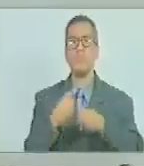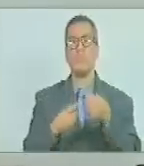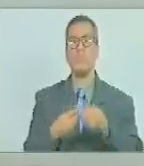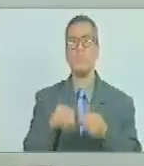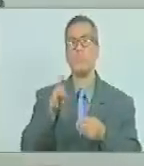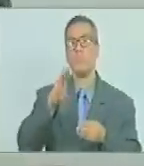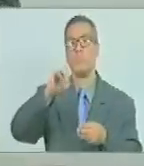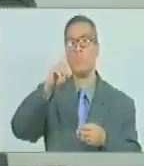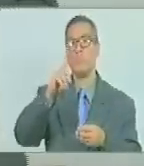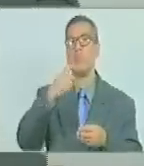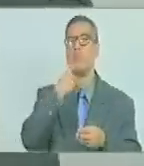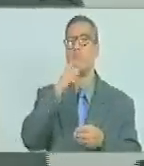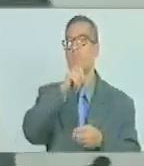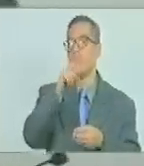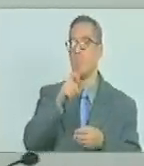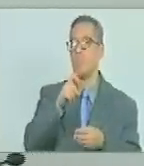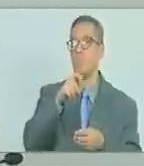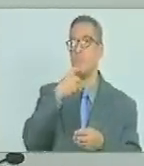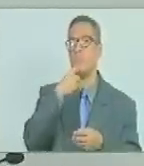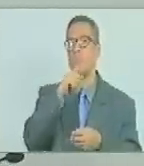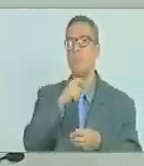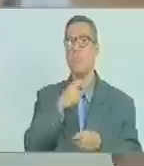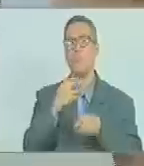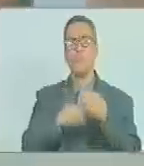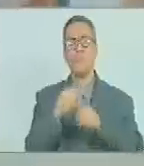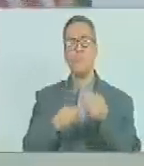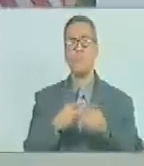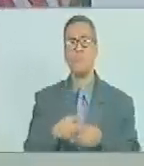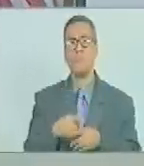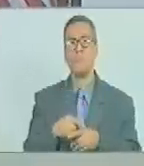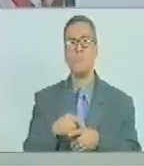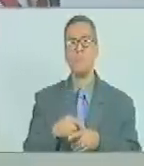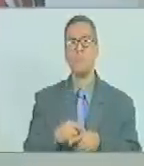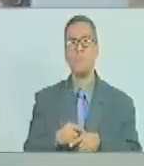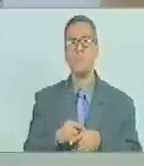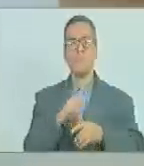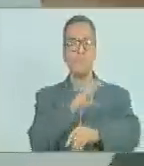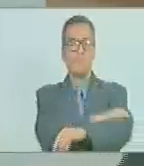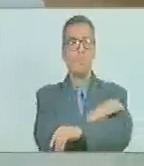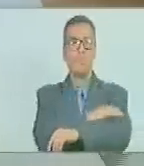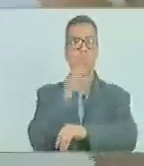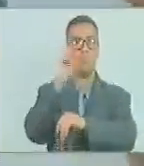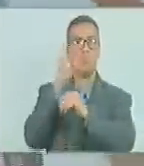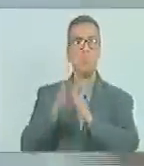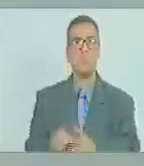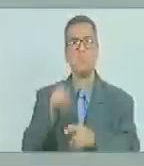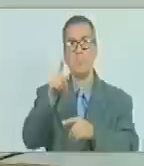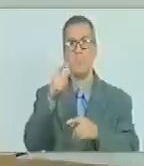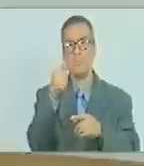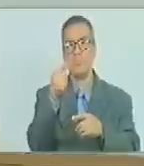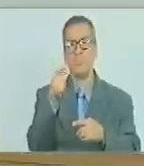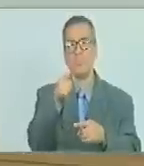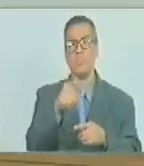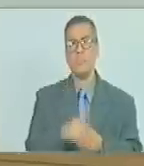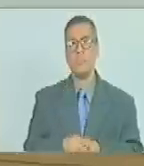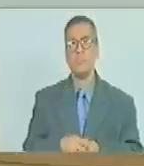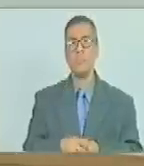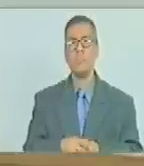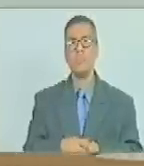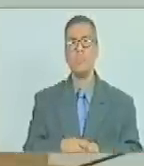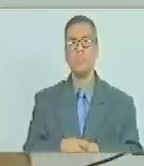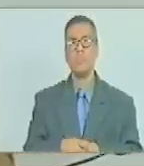Biden no se pregunta qué hizo la oposición venezolana con esta plata?